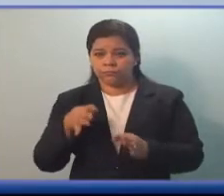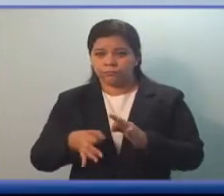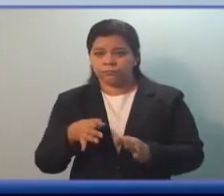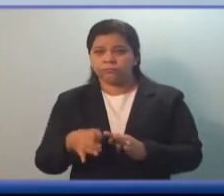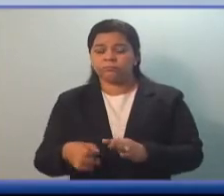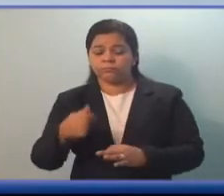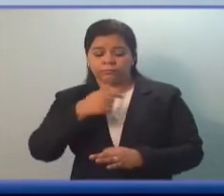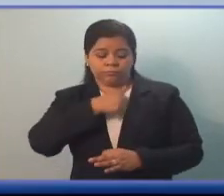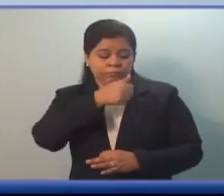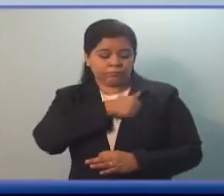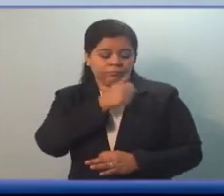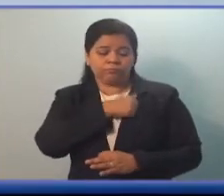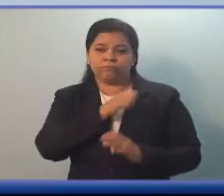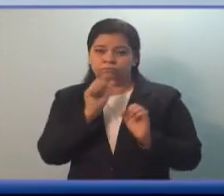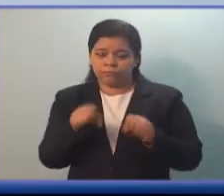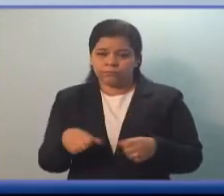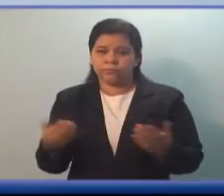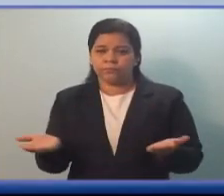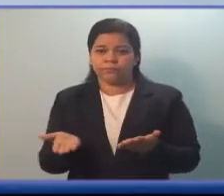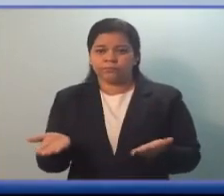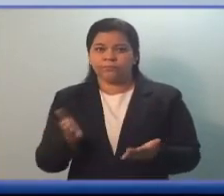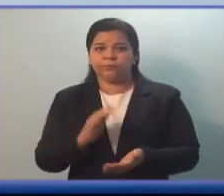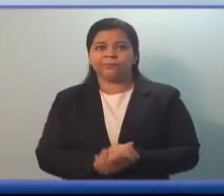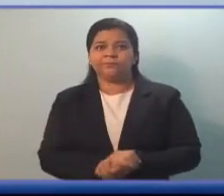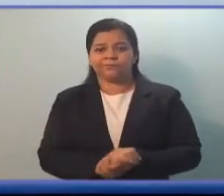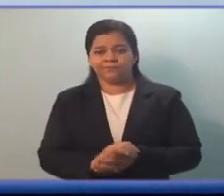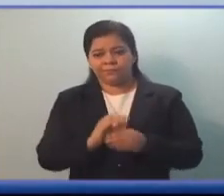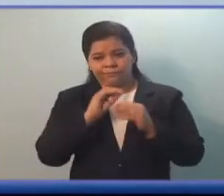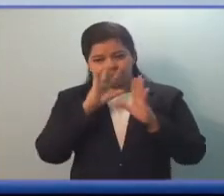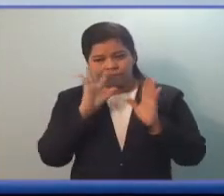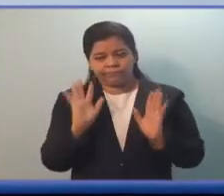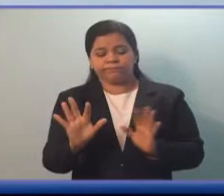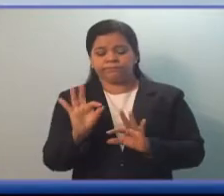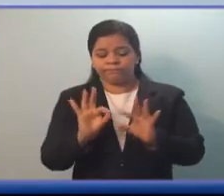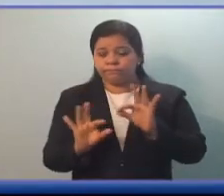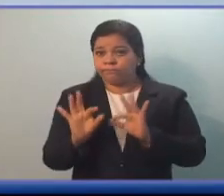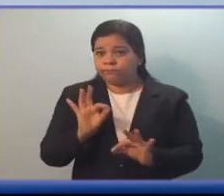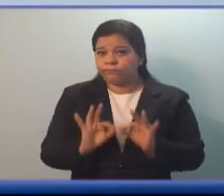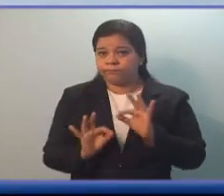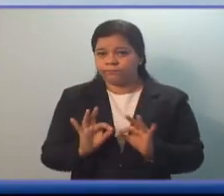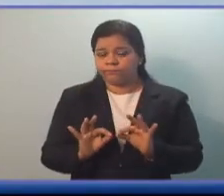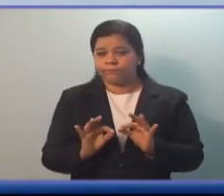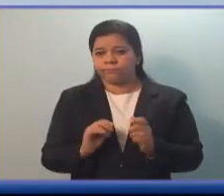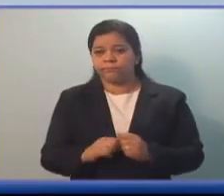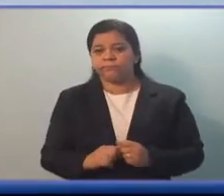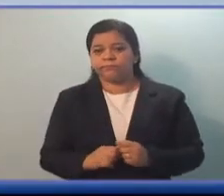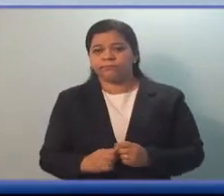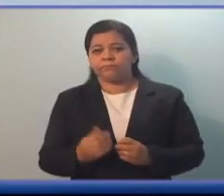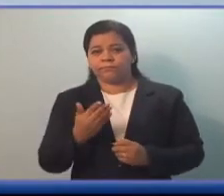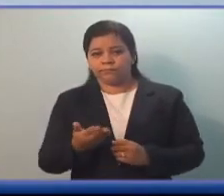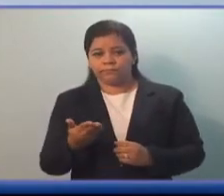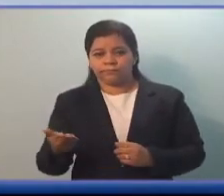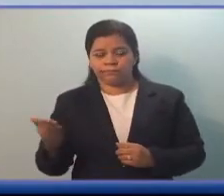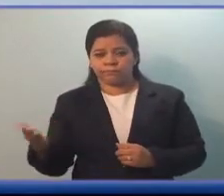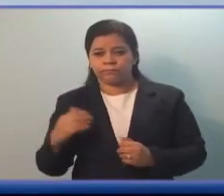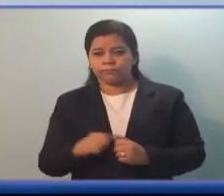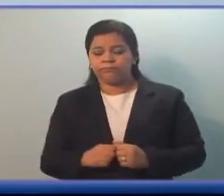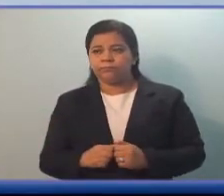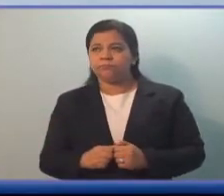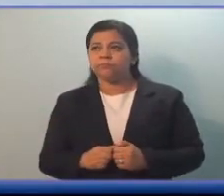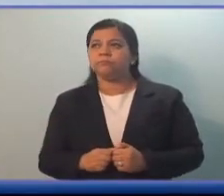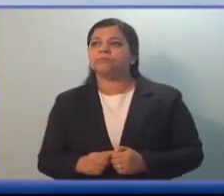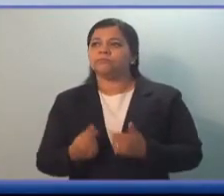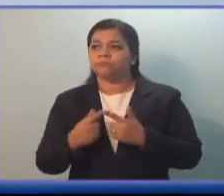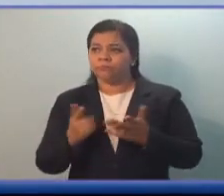servidor realiza. Ahí, por supuesto, hay una serie de dificultades porque a veces también no se cuenta con todos los recursos